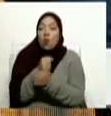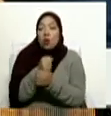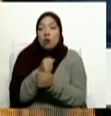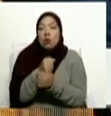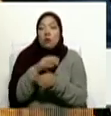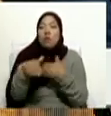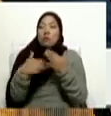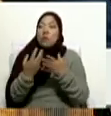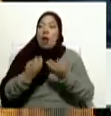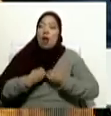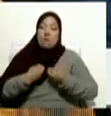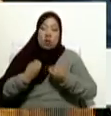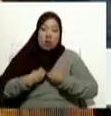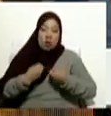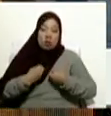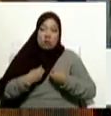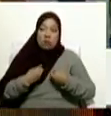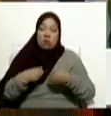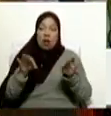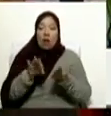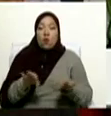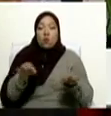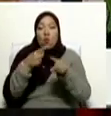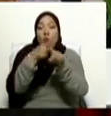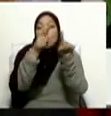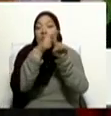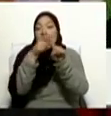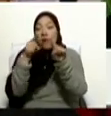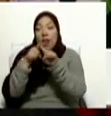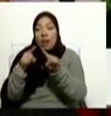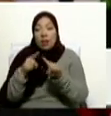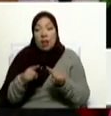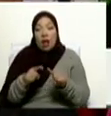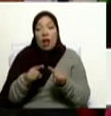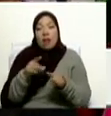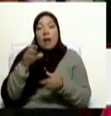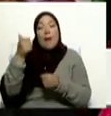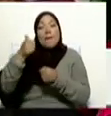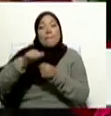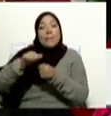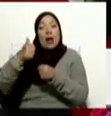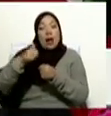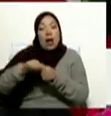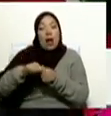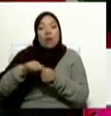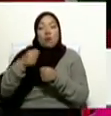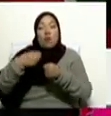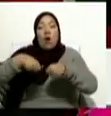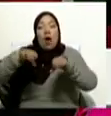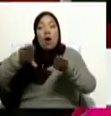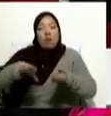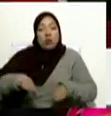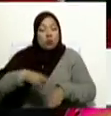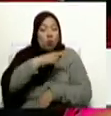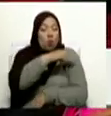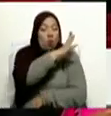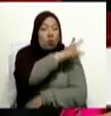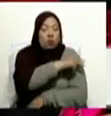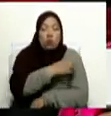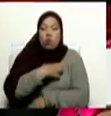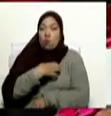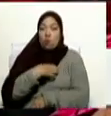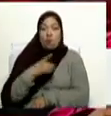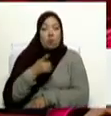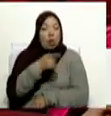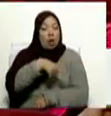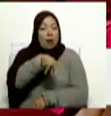llevar una vida como ciudadanos la diferencia en este punto estriba que en Maracaibo Quienes se negas al abandono de su posición de fidelidad en el ejército